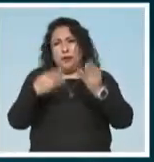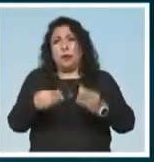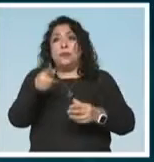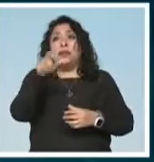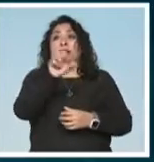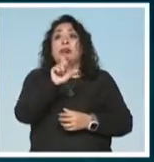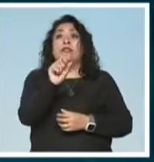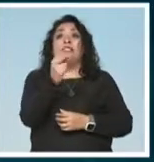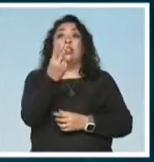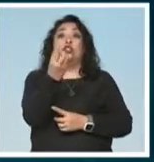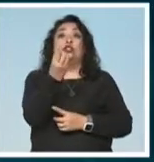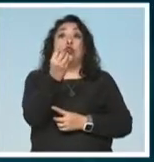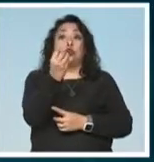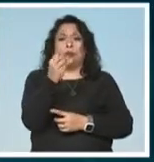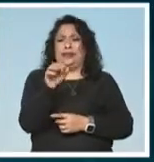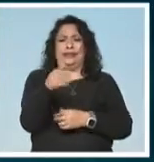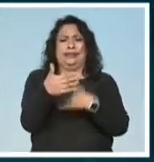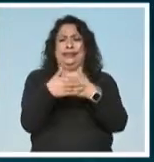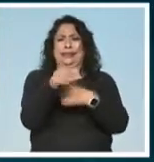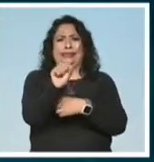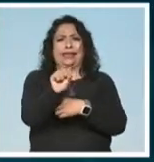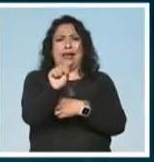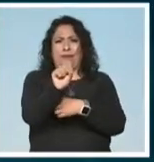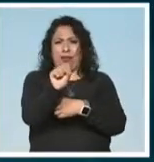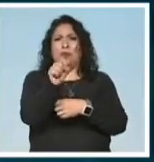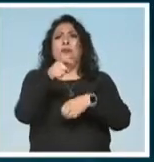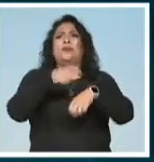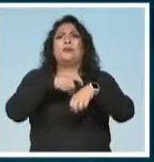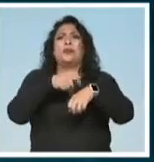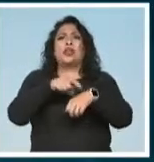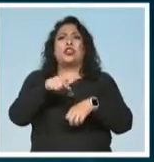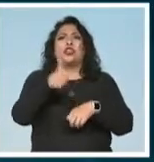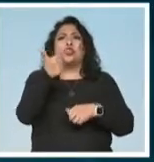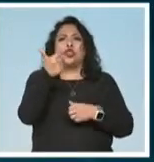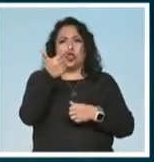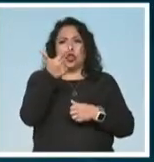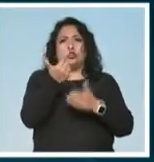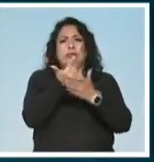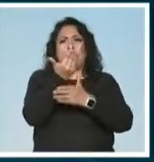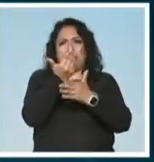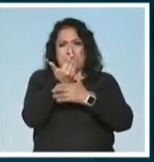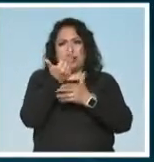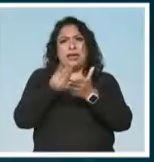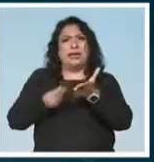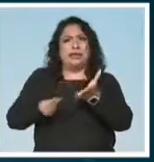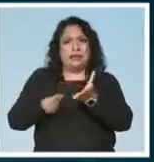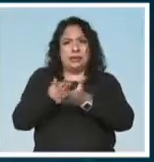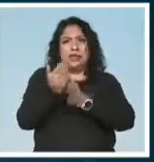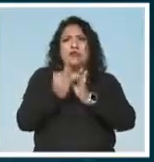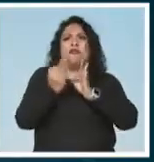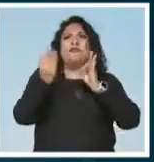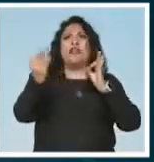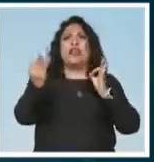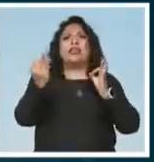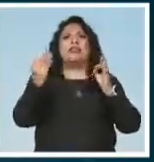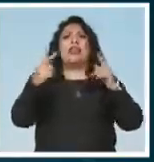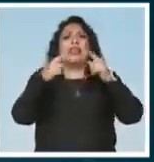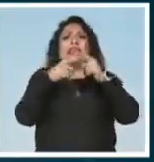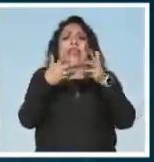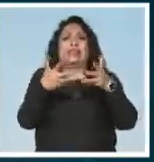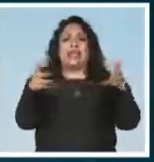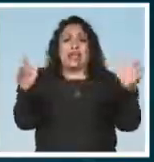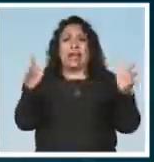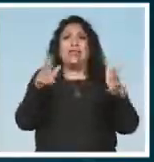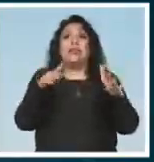Sábado 22 de octubre, o sea, el sábado que entra, a partir de las 12 de la mañana es que salimos de enfrente de Catedral,